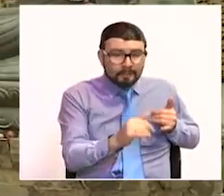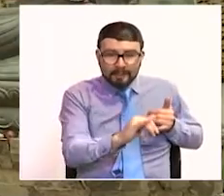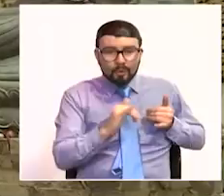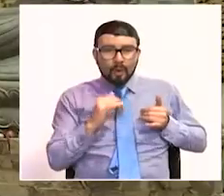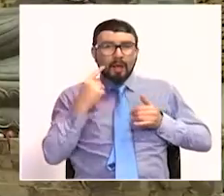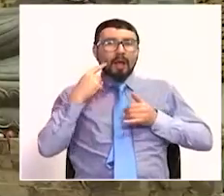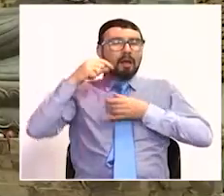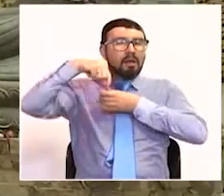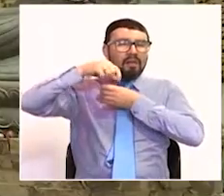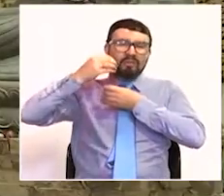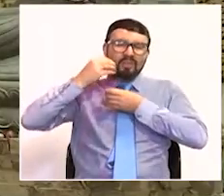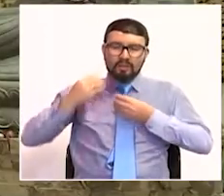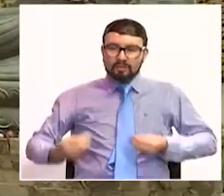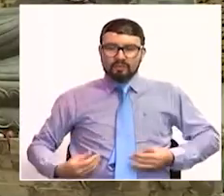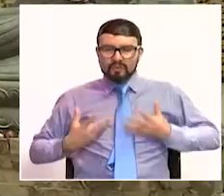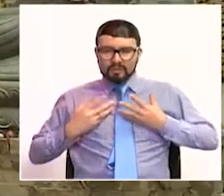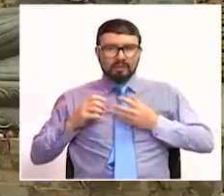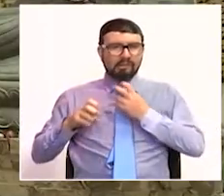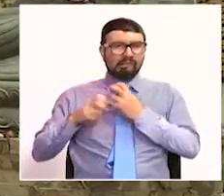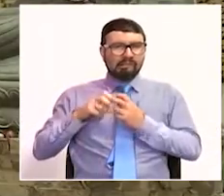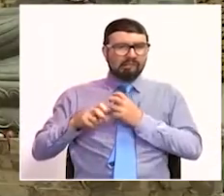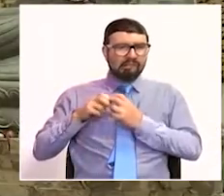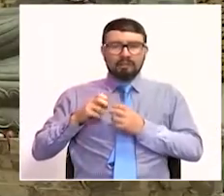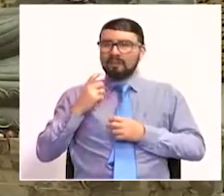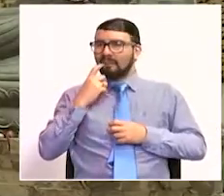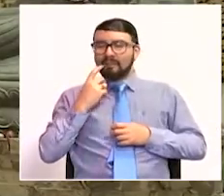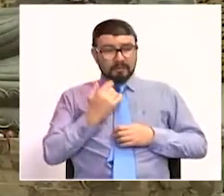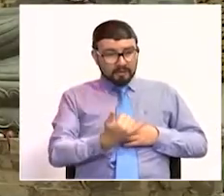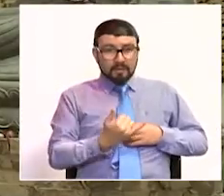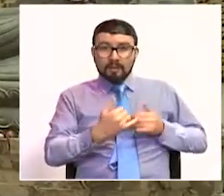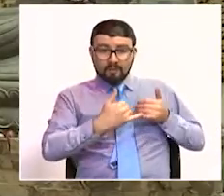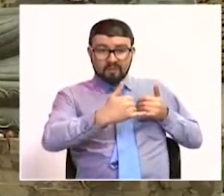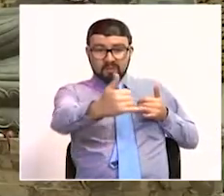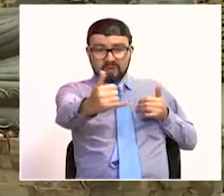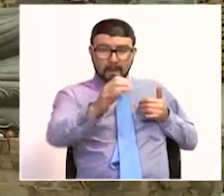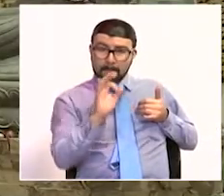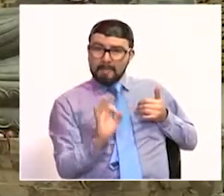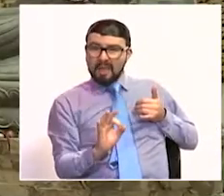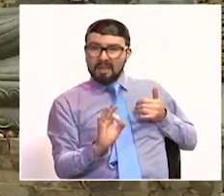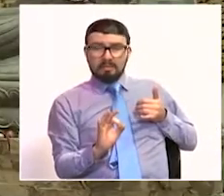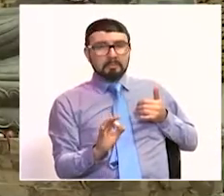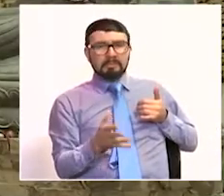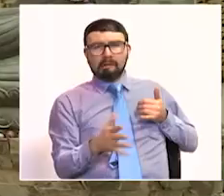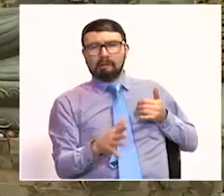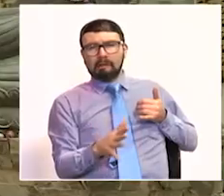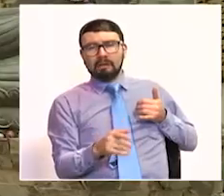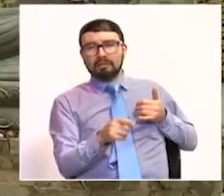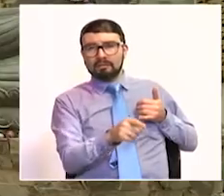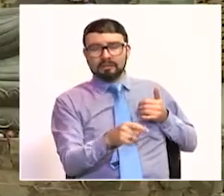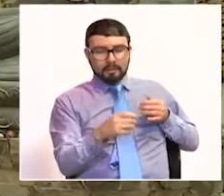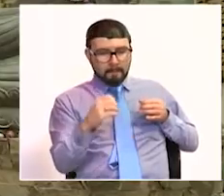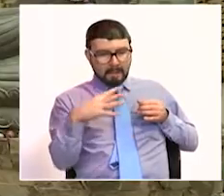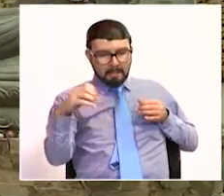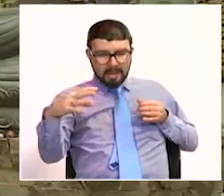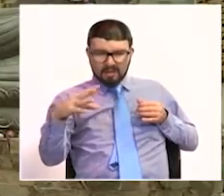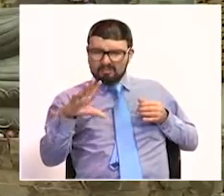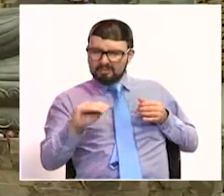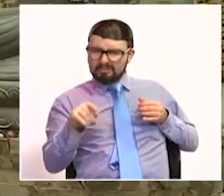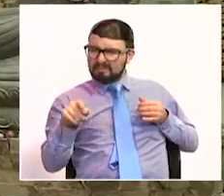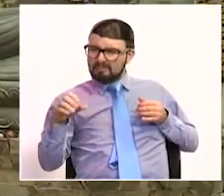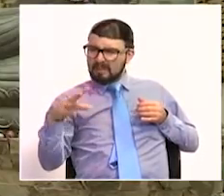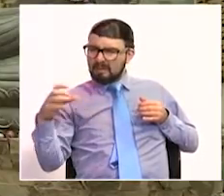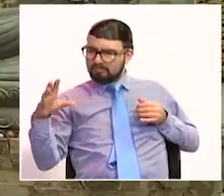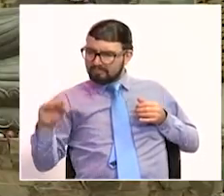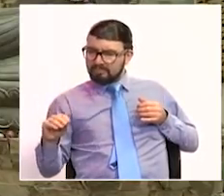incluido, un absceso, no nos va a funcionar perfectamente. Entonces, cuando llega el paciente con un diente, con